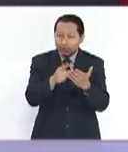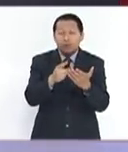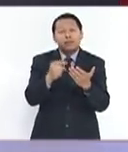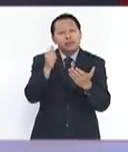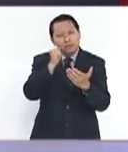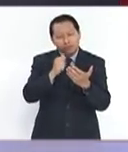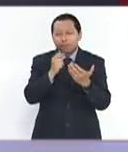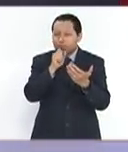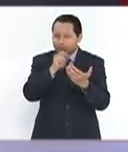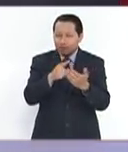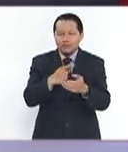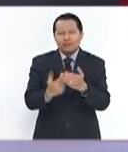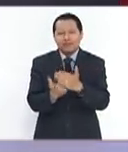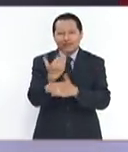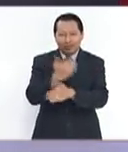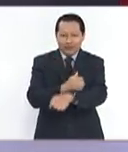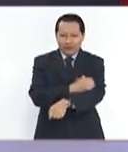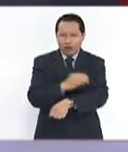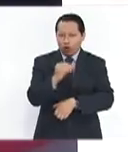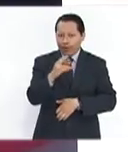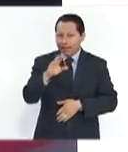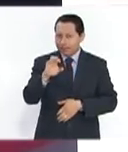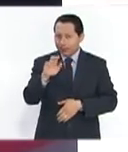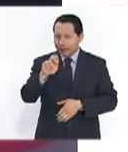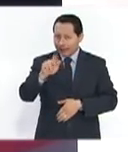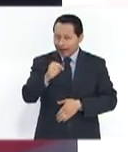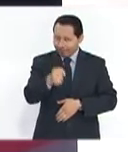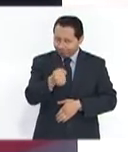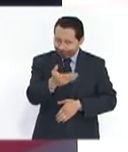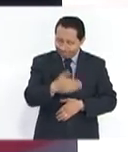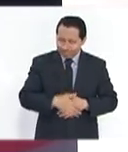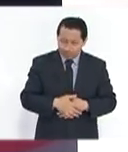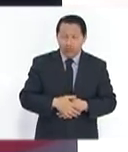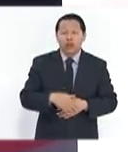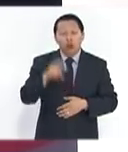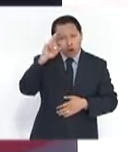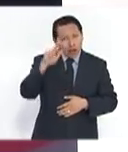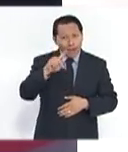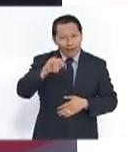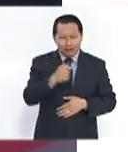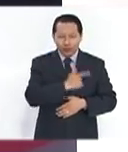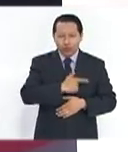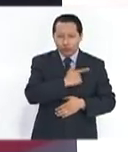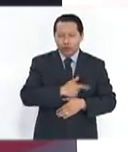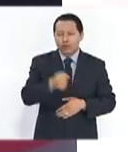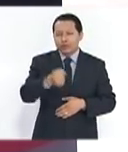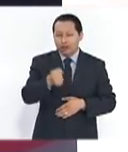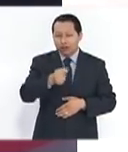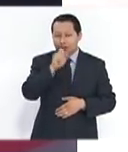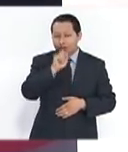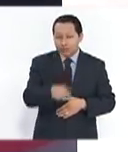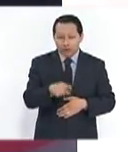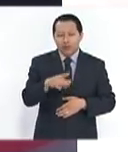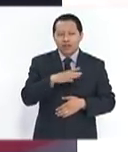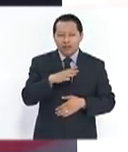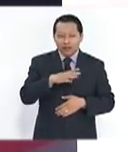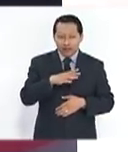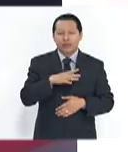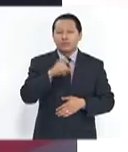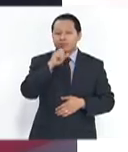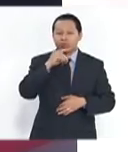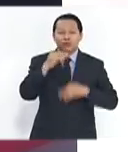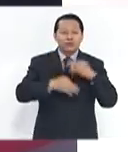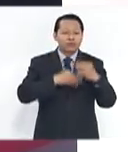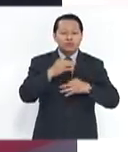como cada mañana, a mi compañero Omar Cepeda. Omar. Hola, Pati, ¿qué tal? Es un placer saludarte. Pues sí, una emisión más, pero